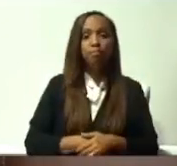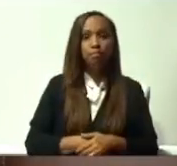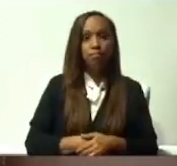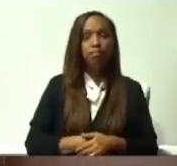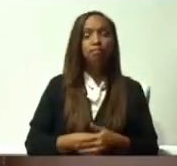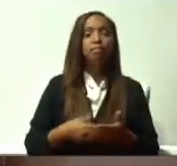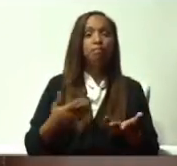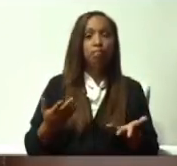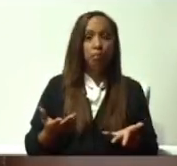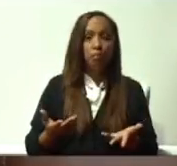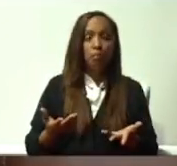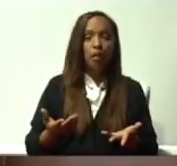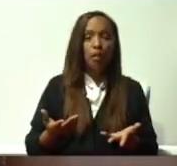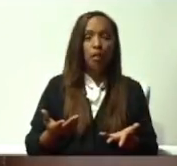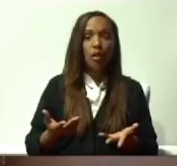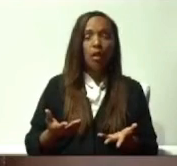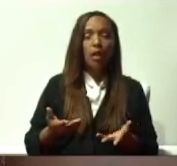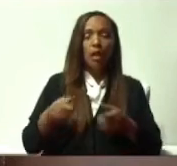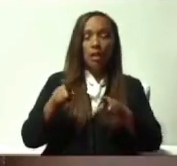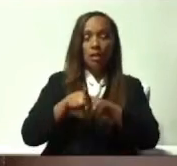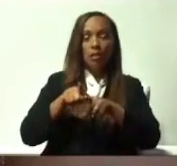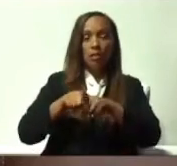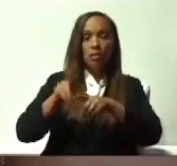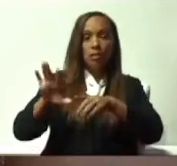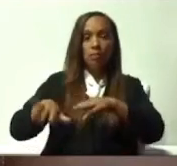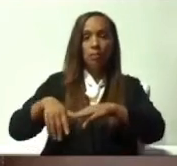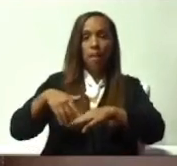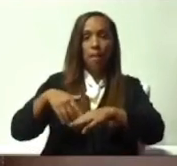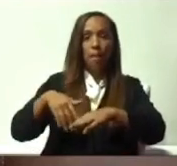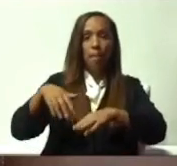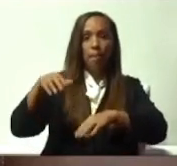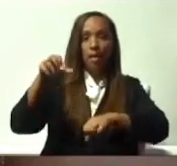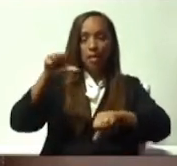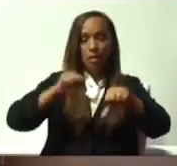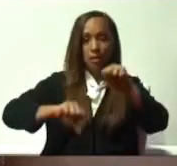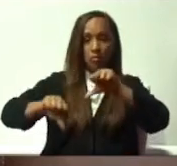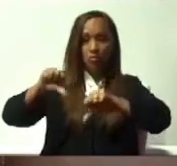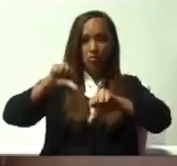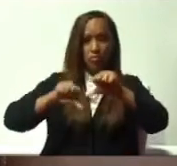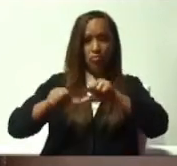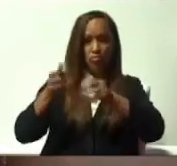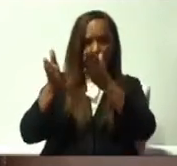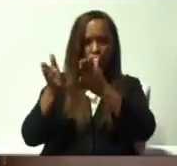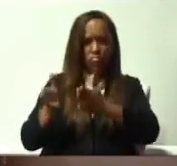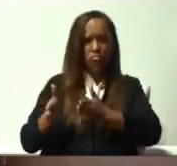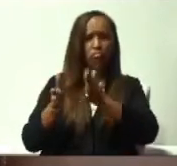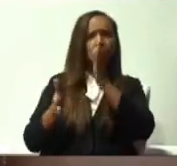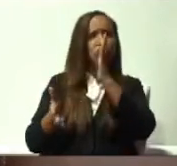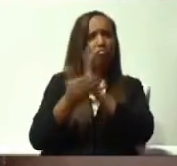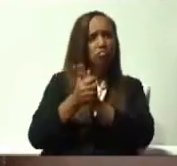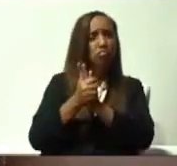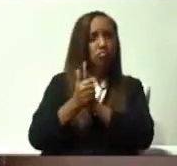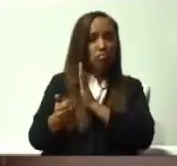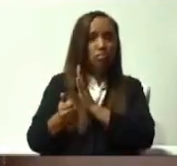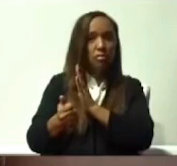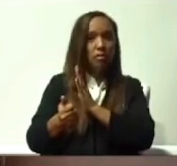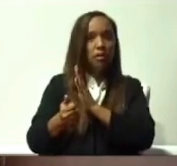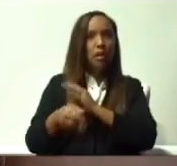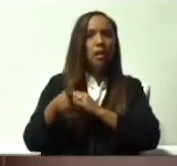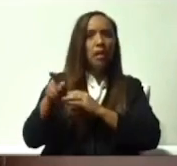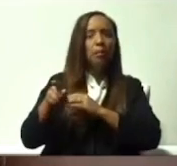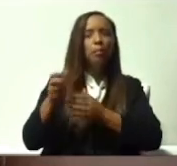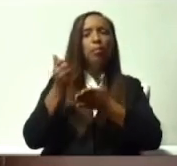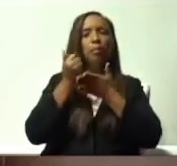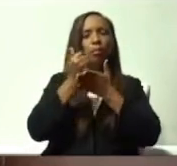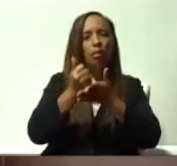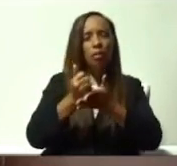y Farmacia de la Universidad Autónoma de Santo Domingo, de Loyola, en Santiago Rodríguez, como decía